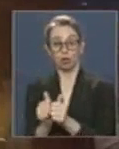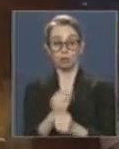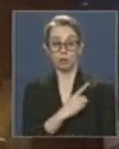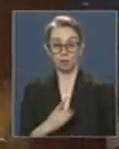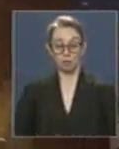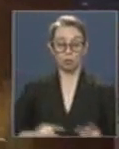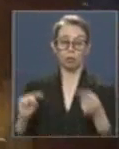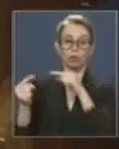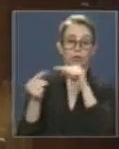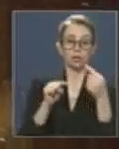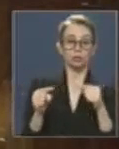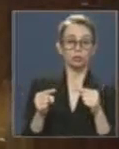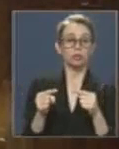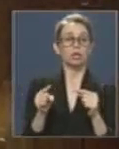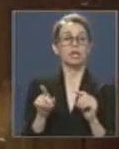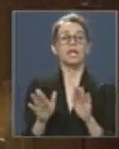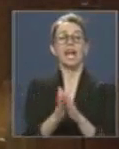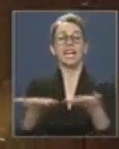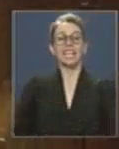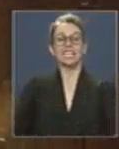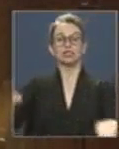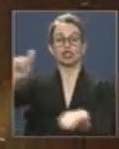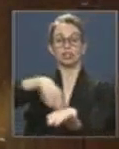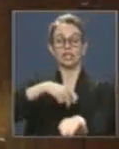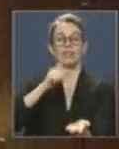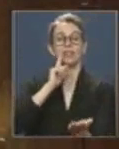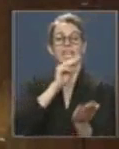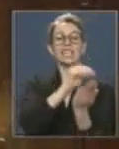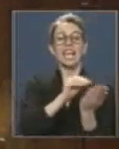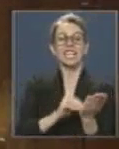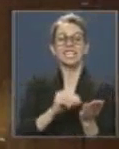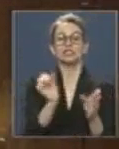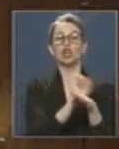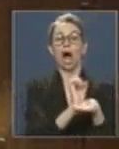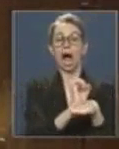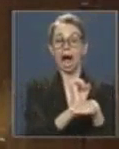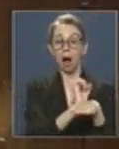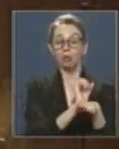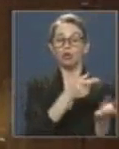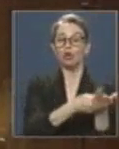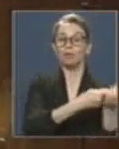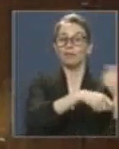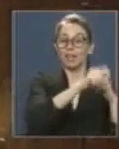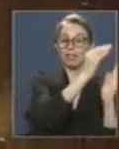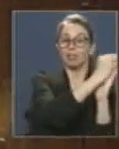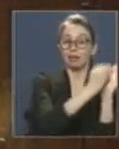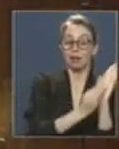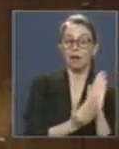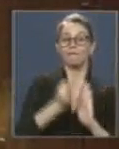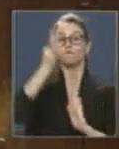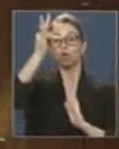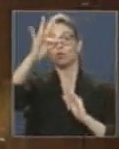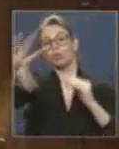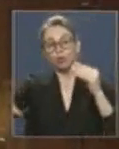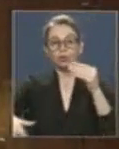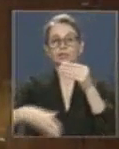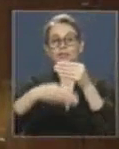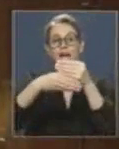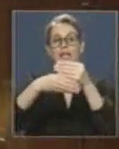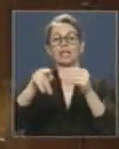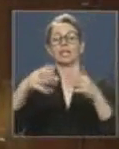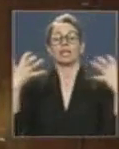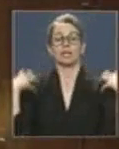de la posibilidad de, así como el registro civil lleva también el registro de vehículos motorizados, se a futuro se incorpore también al